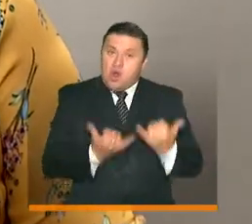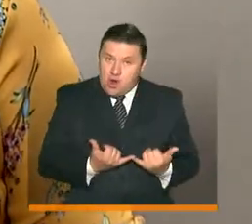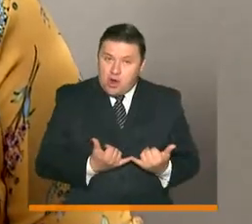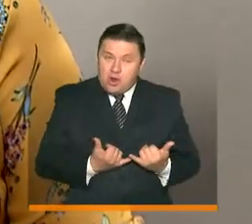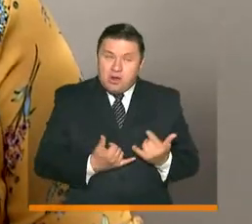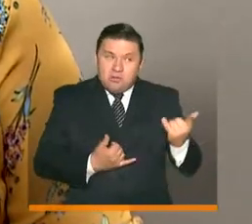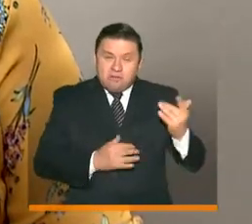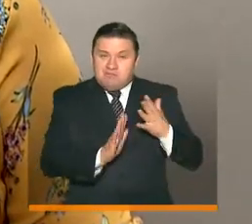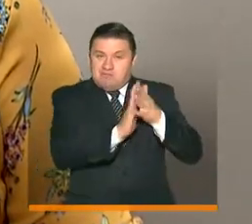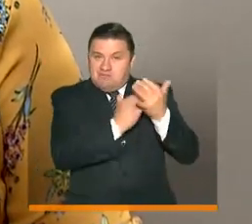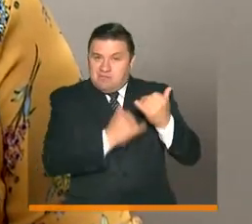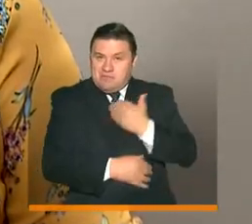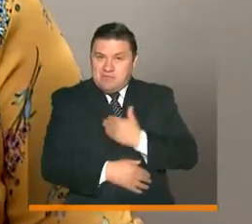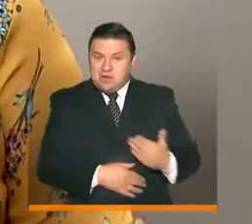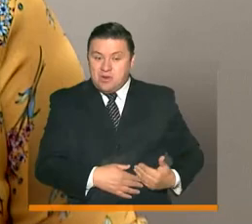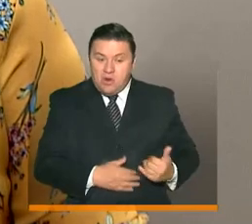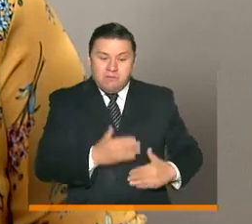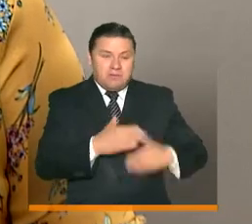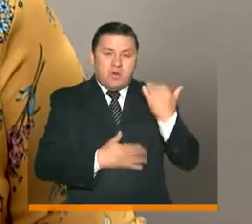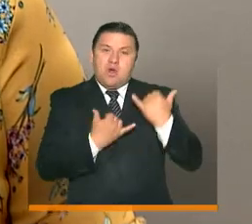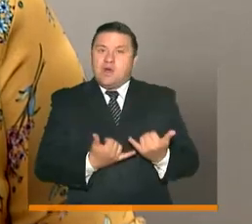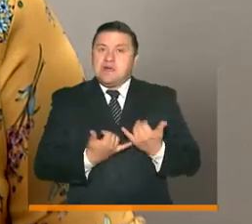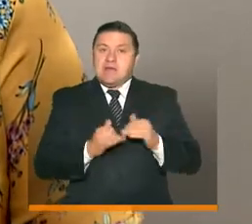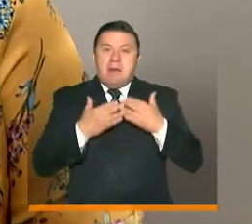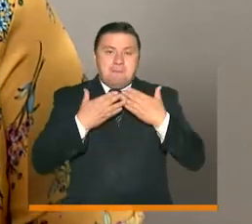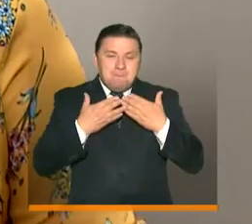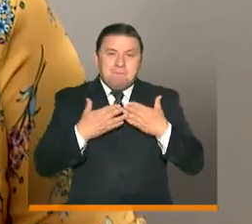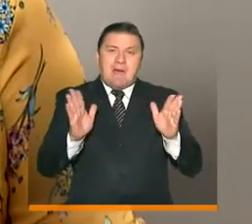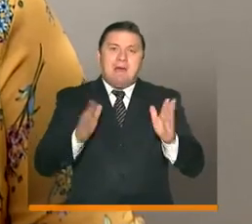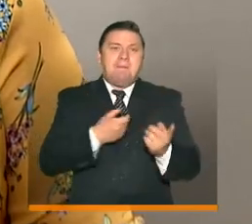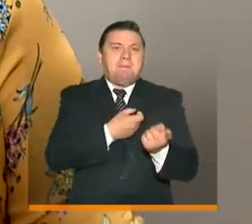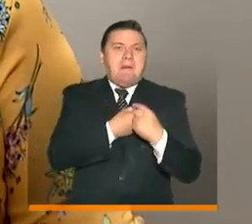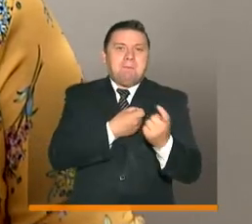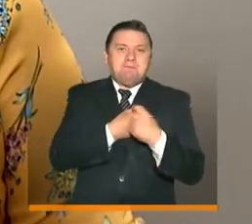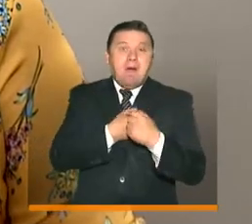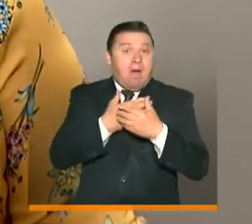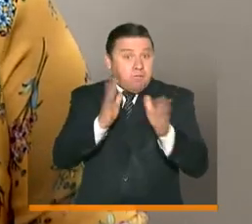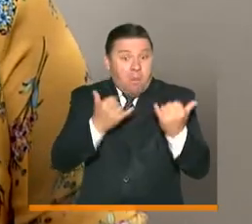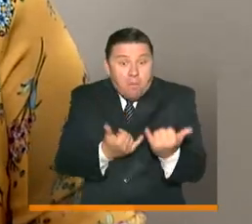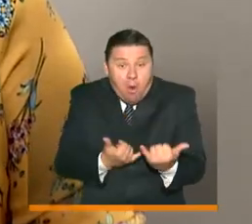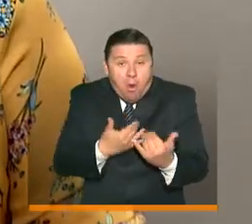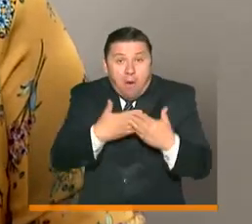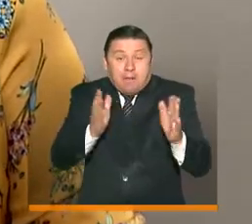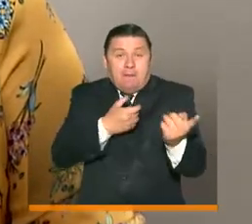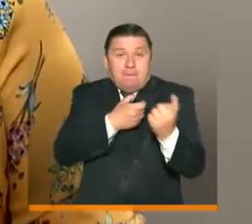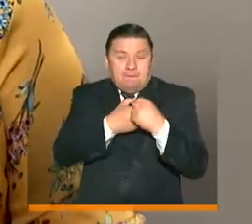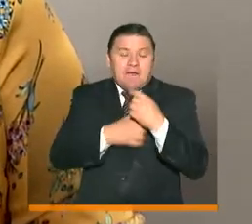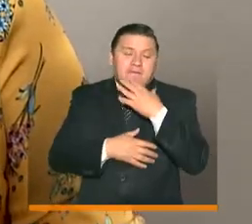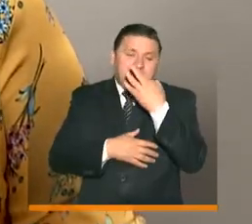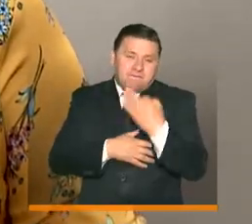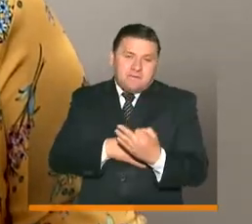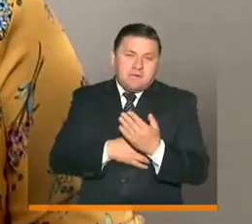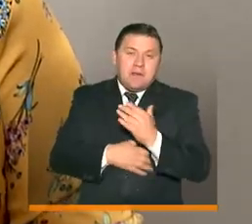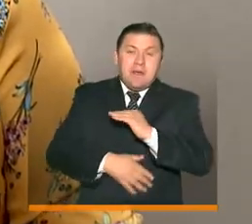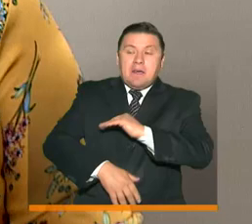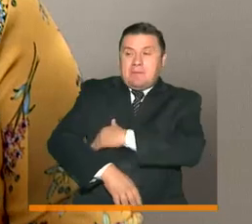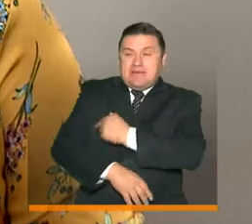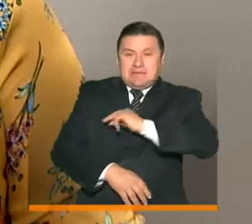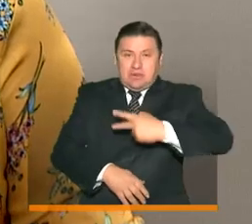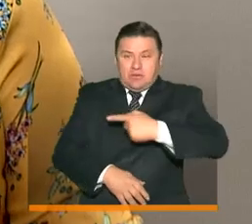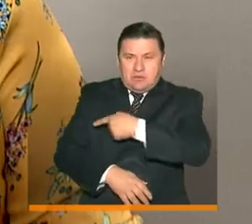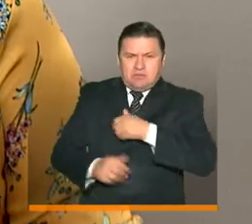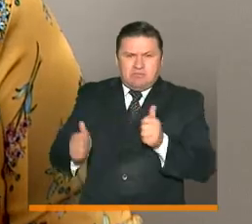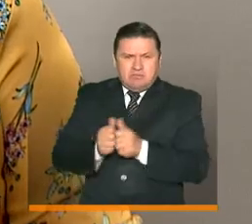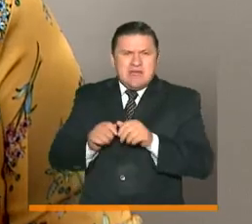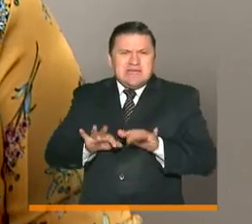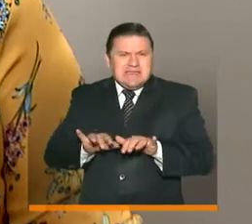usted la compartiría con ellos. A partir de hoy están las inscripciones abiertas y estamos de verdad con la viceministra, con todo el equipo,